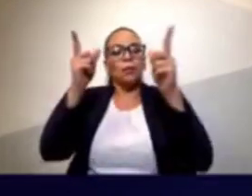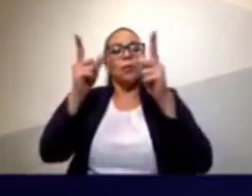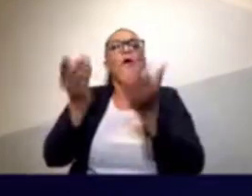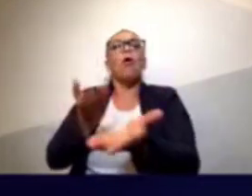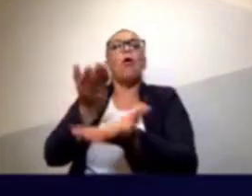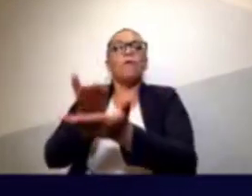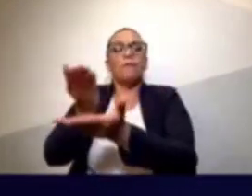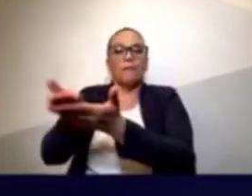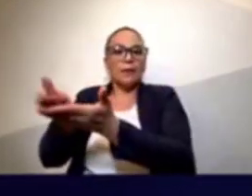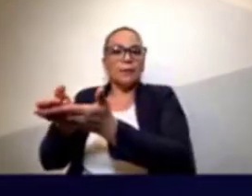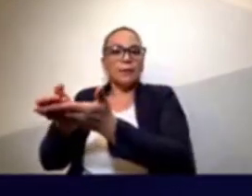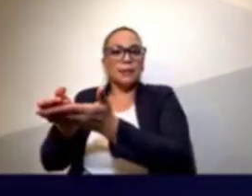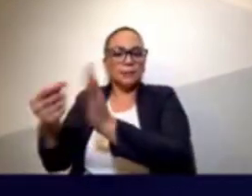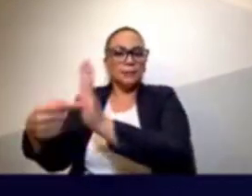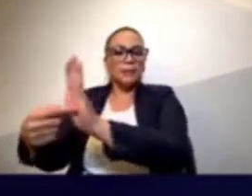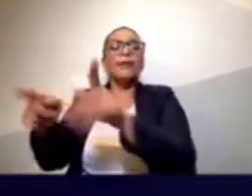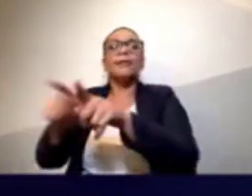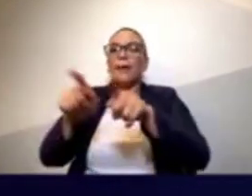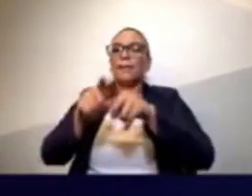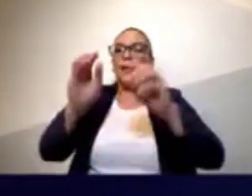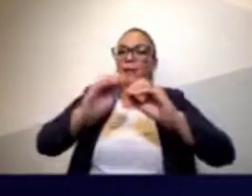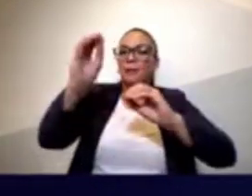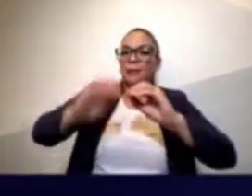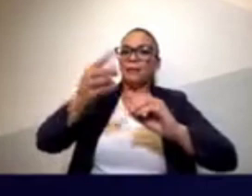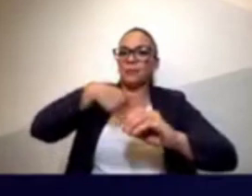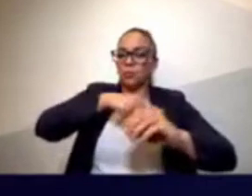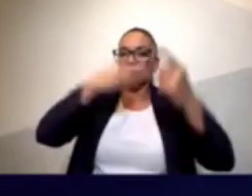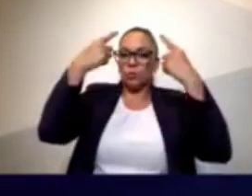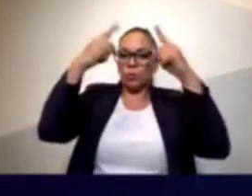que llegaron, sino también de la tasa de interés que logramos.